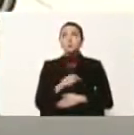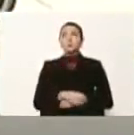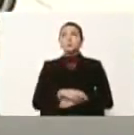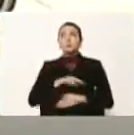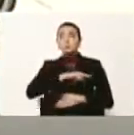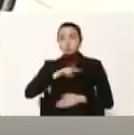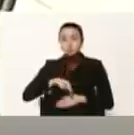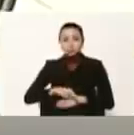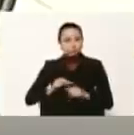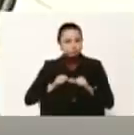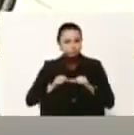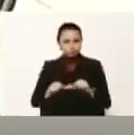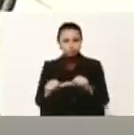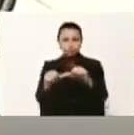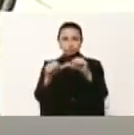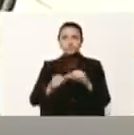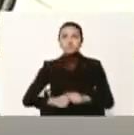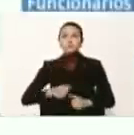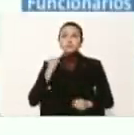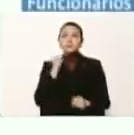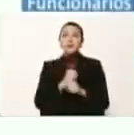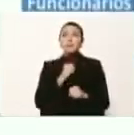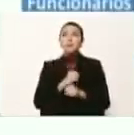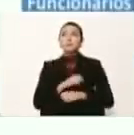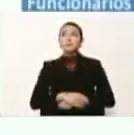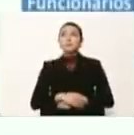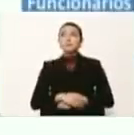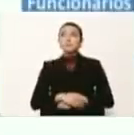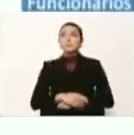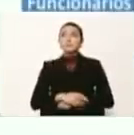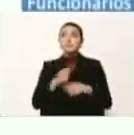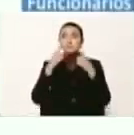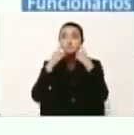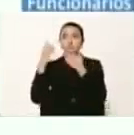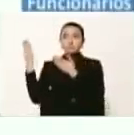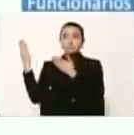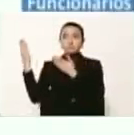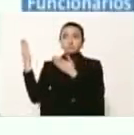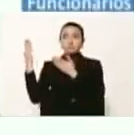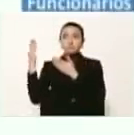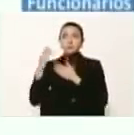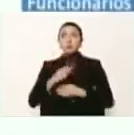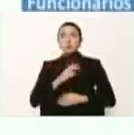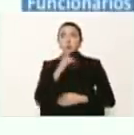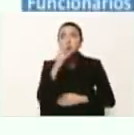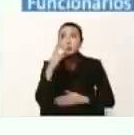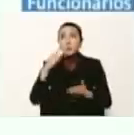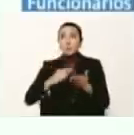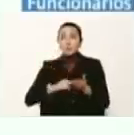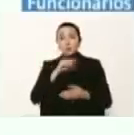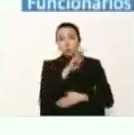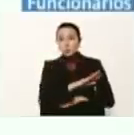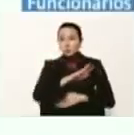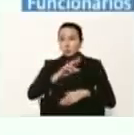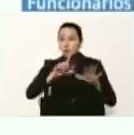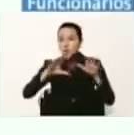vamos activados. Tenemos en este momento 2.460 hombres y una reserva